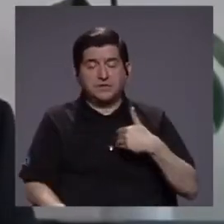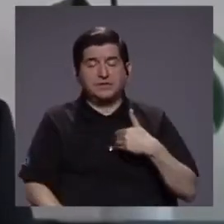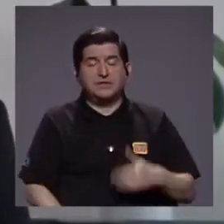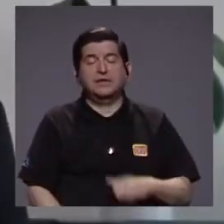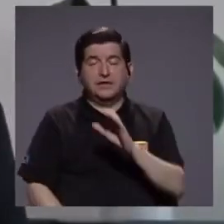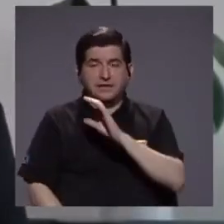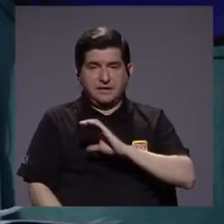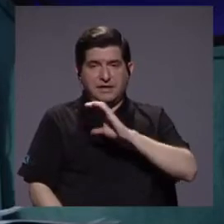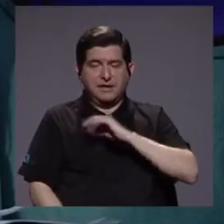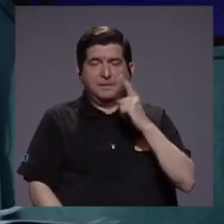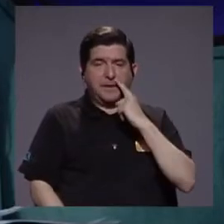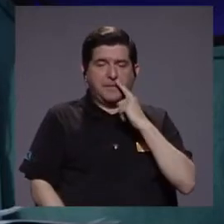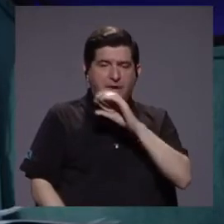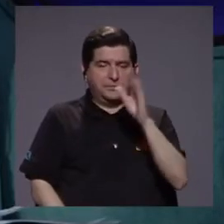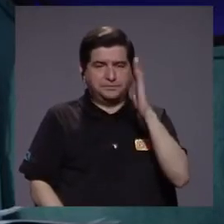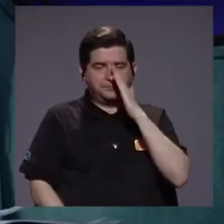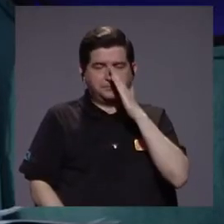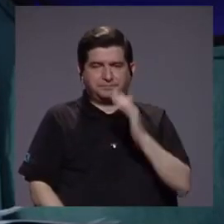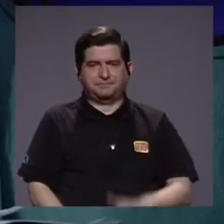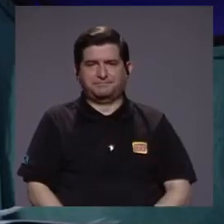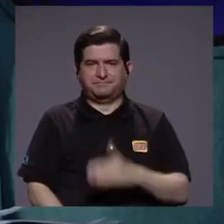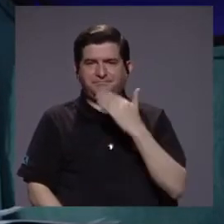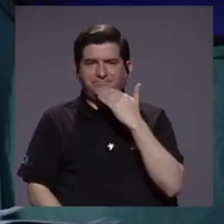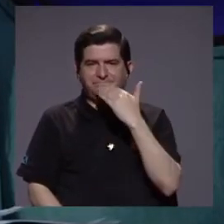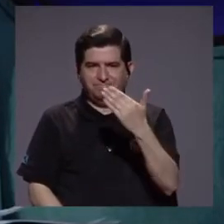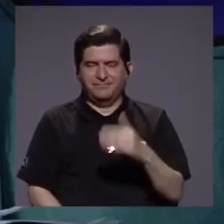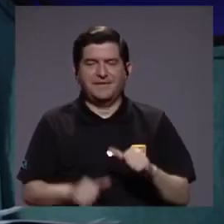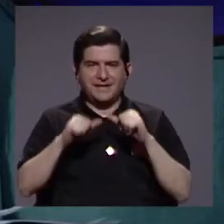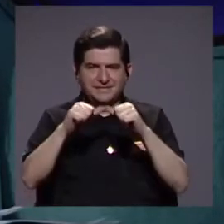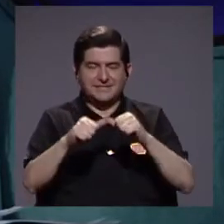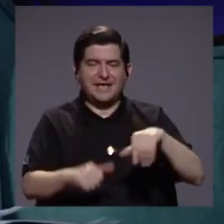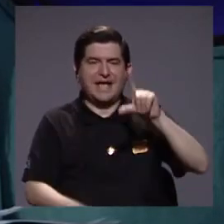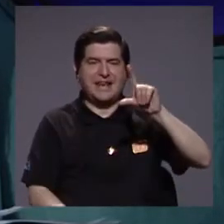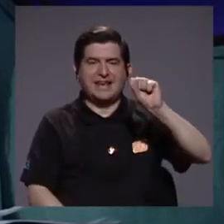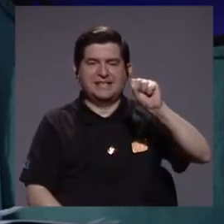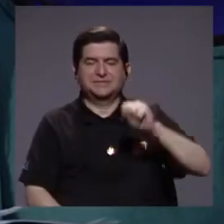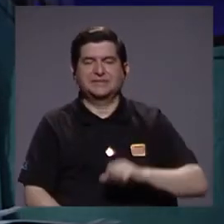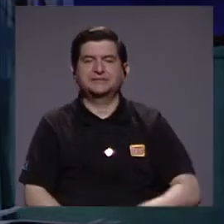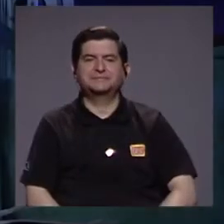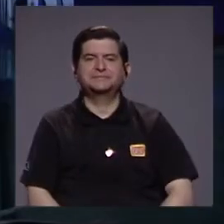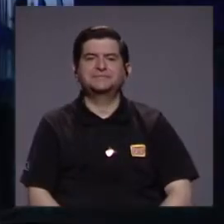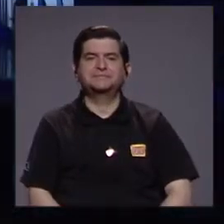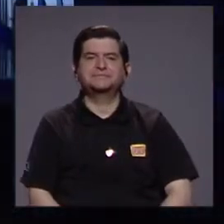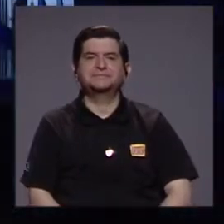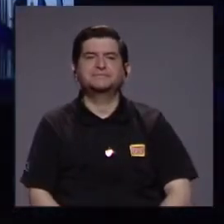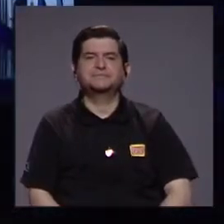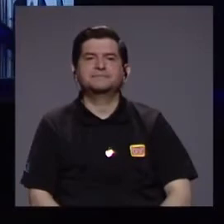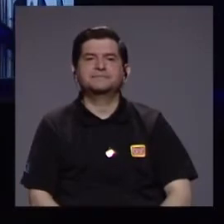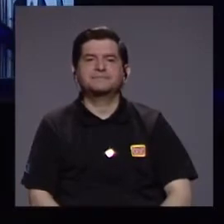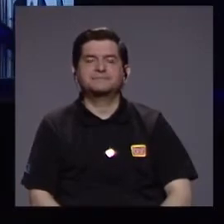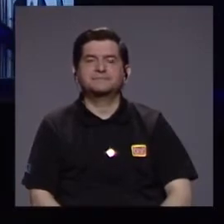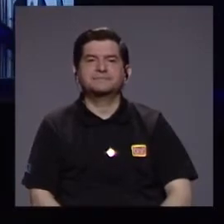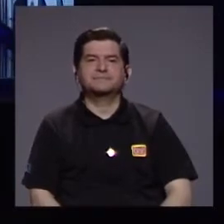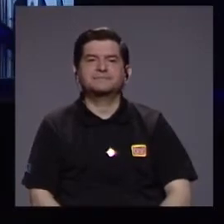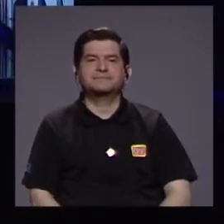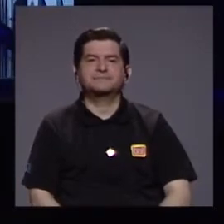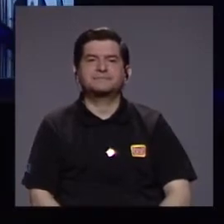madre. Muchas gracias. Continuamos con la señora Lisbeth Salazar.